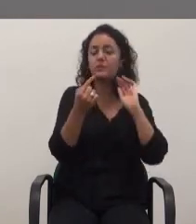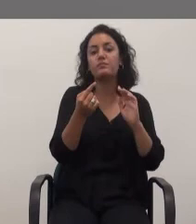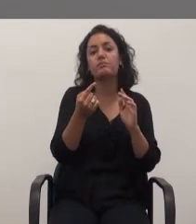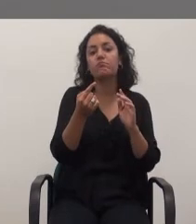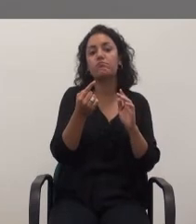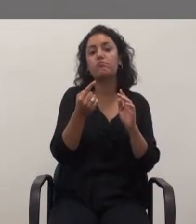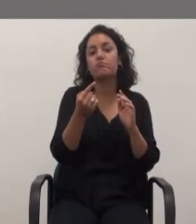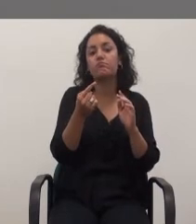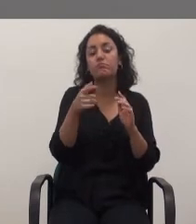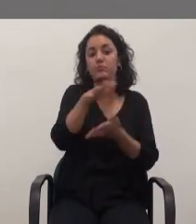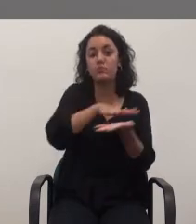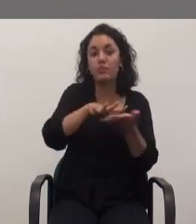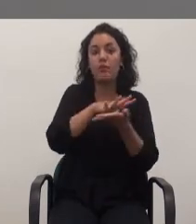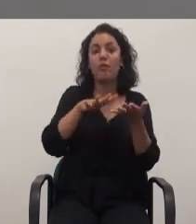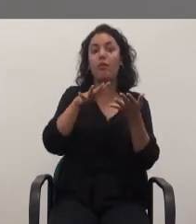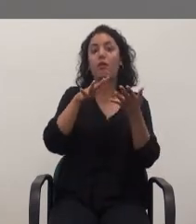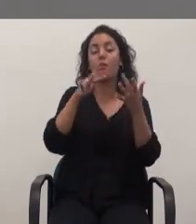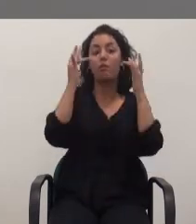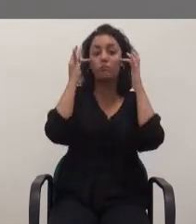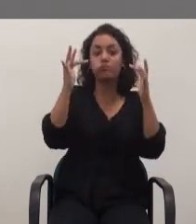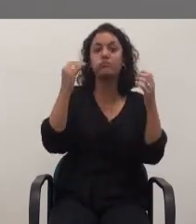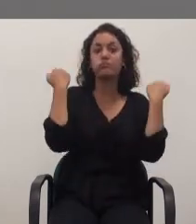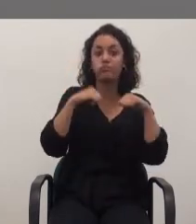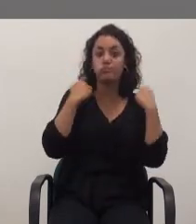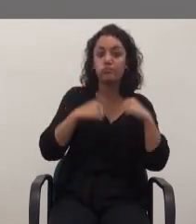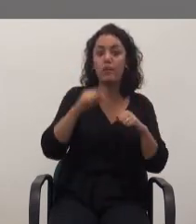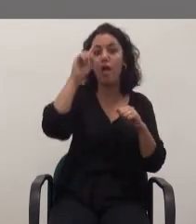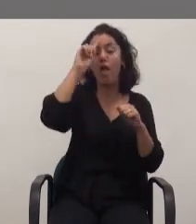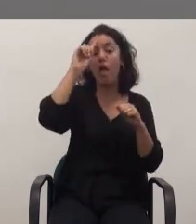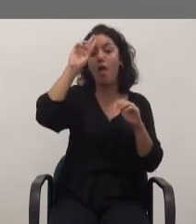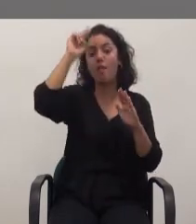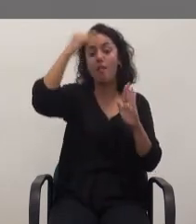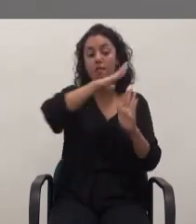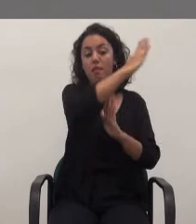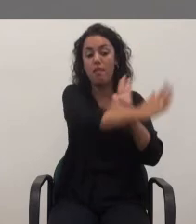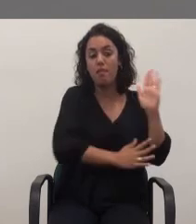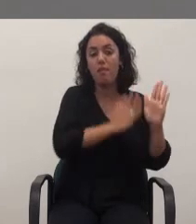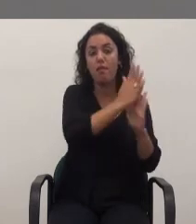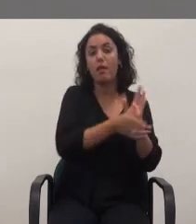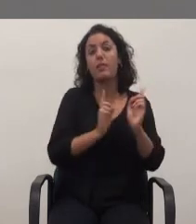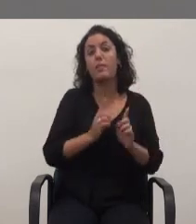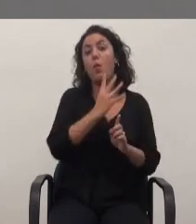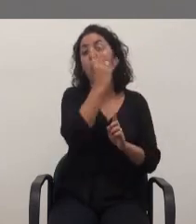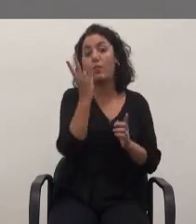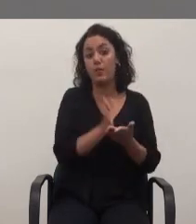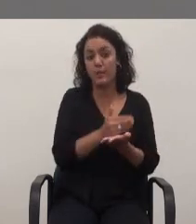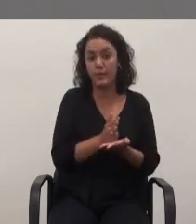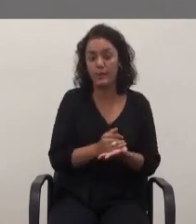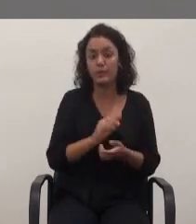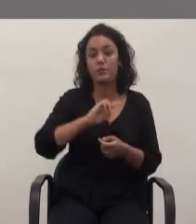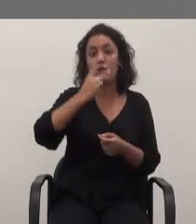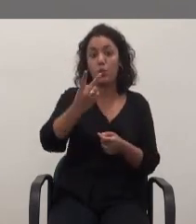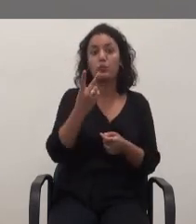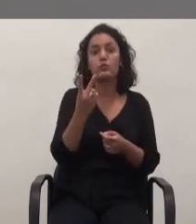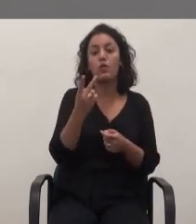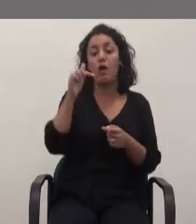campo académico de la educación física a nivel nacional y de los cuatro departamentos académicos. El segundo es la consolidación del ICEF como